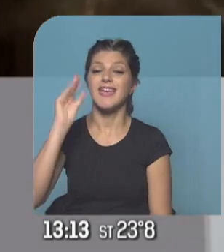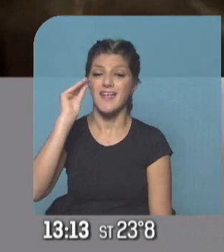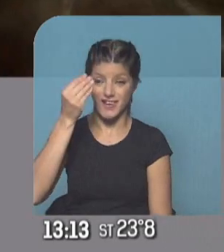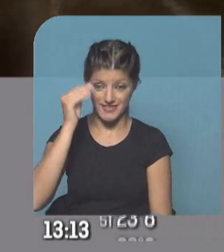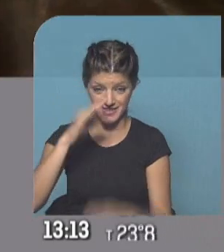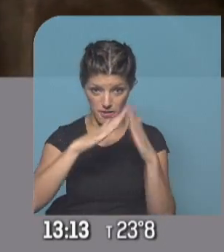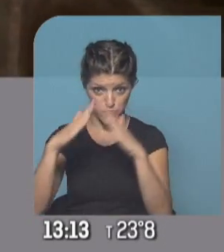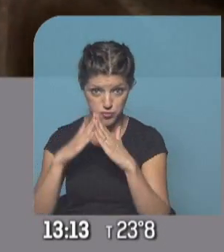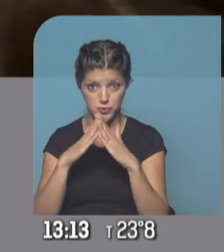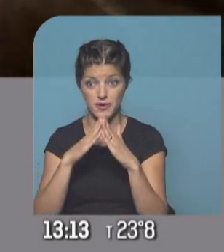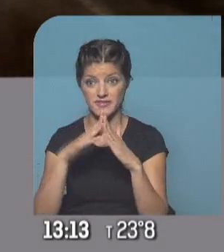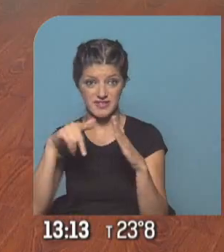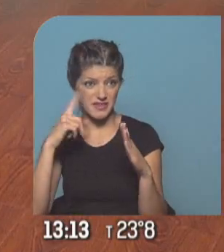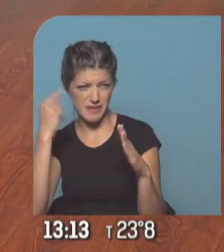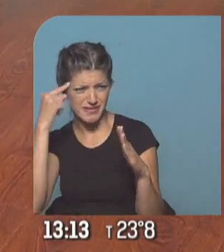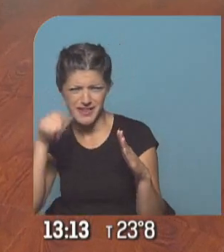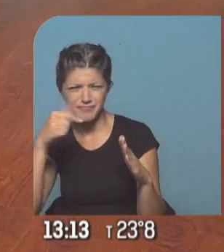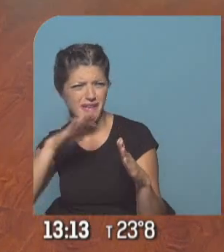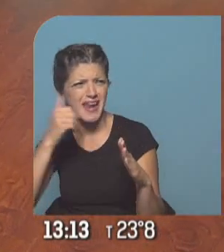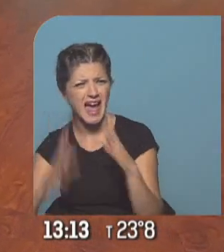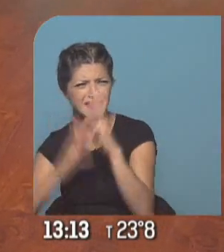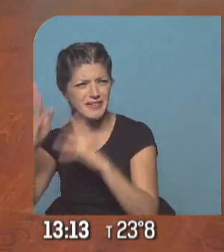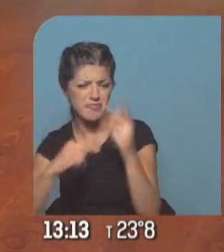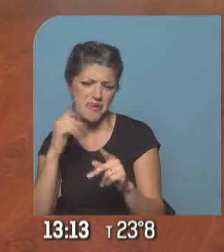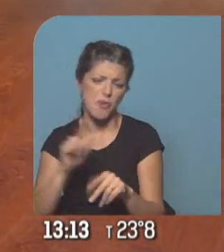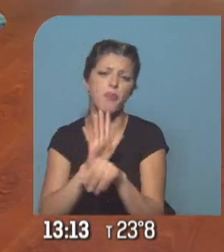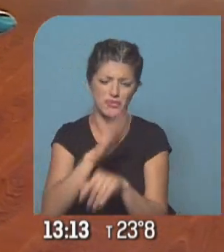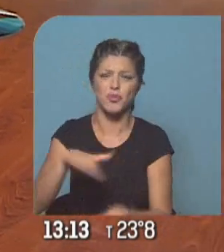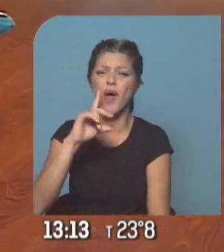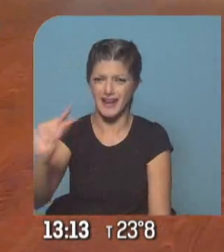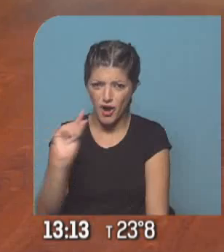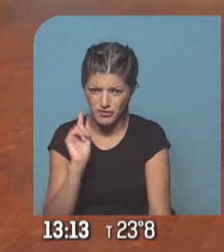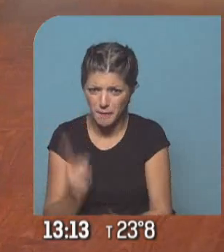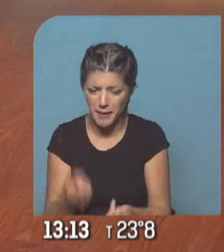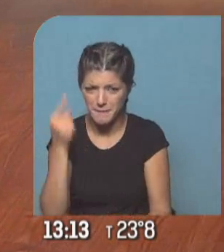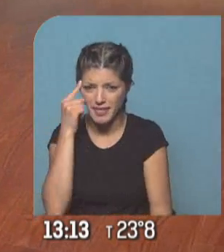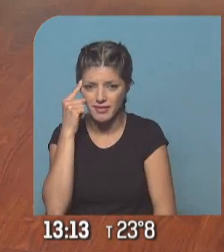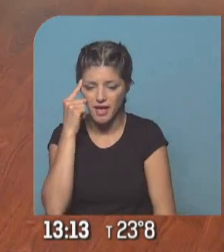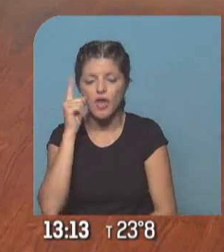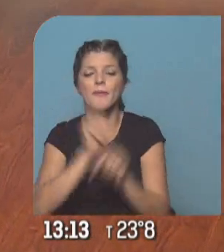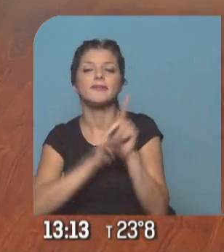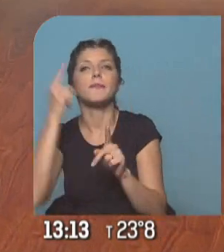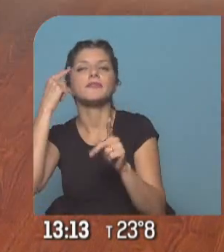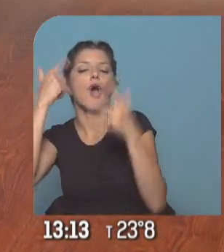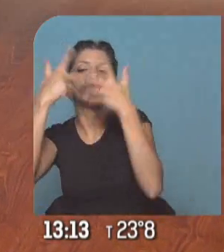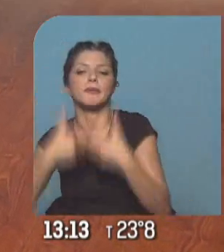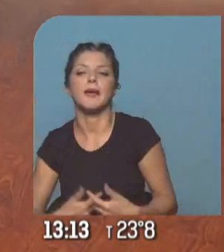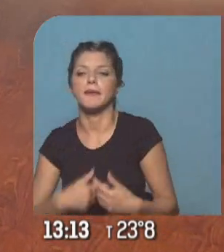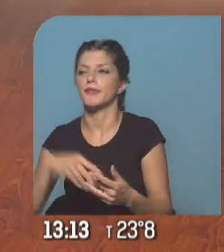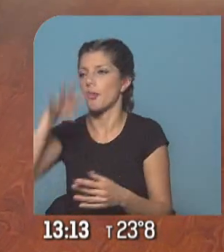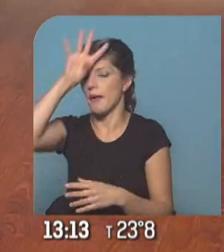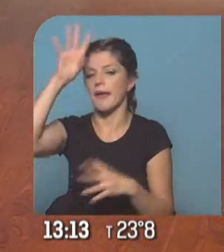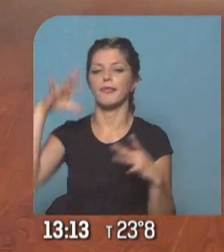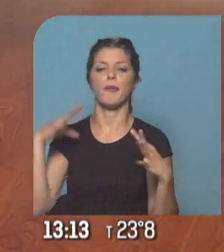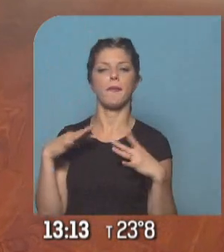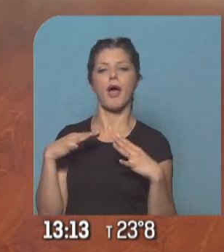tema también le parece lejano. Y lo que caen a veces, muchas veces, es como en prejuicios de que los indios son vagos o que tienen